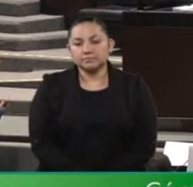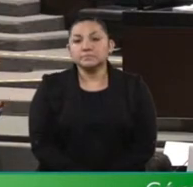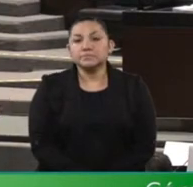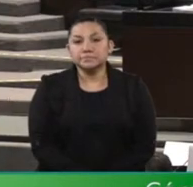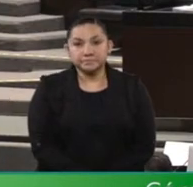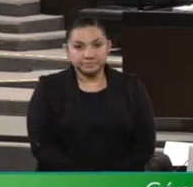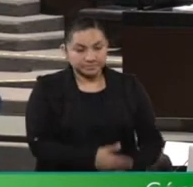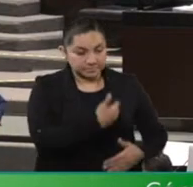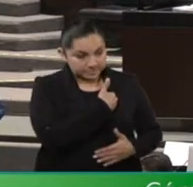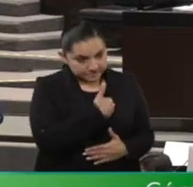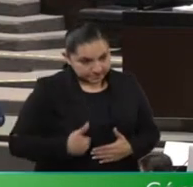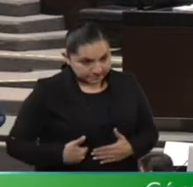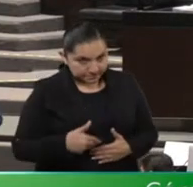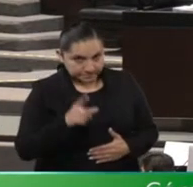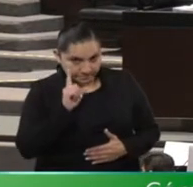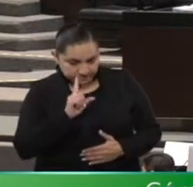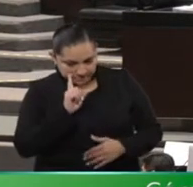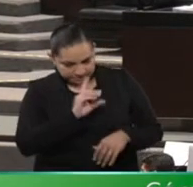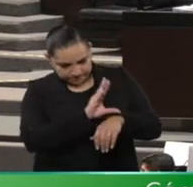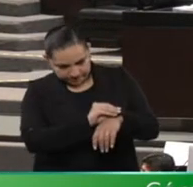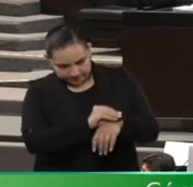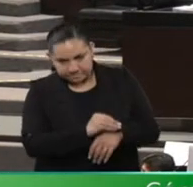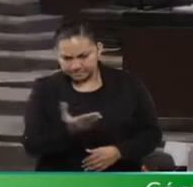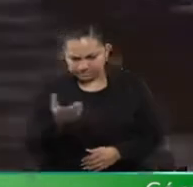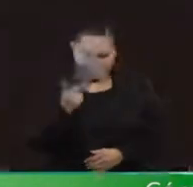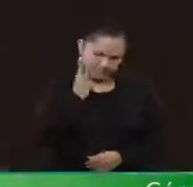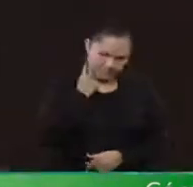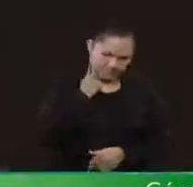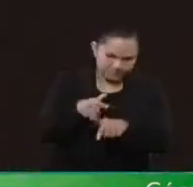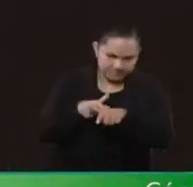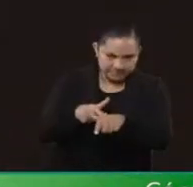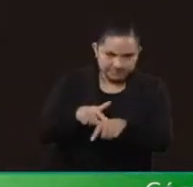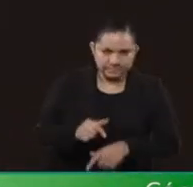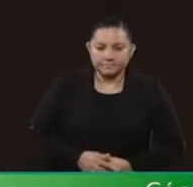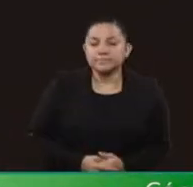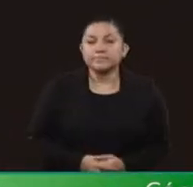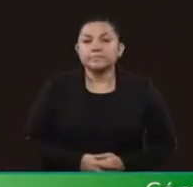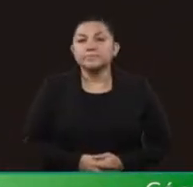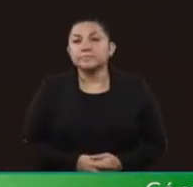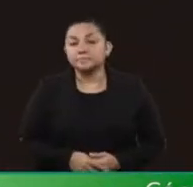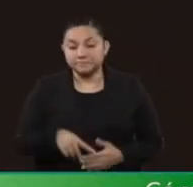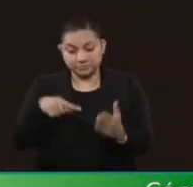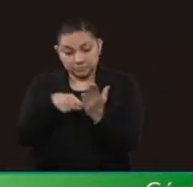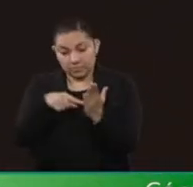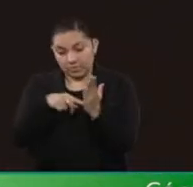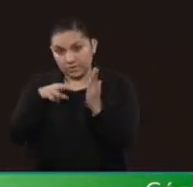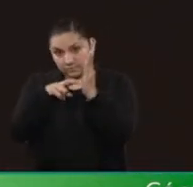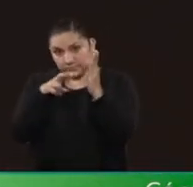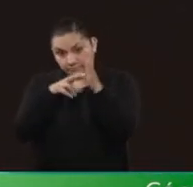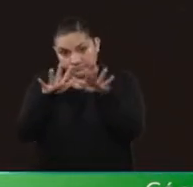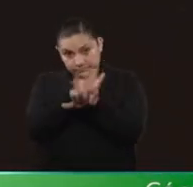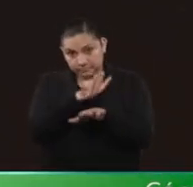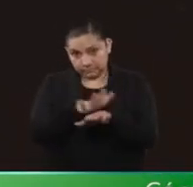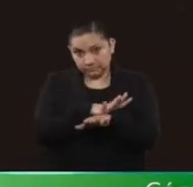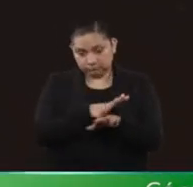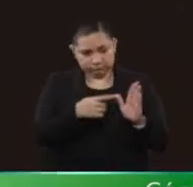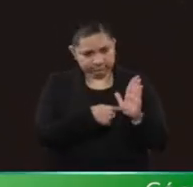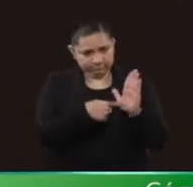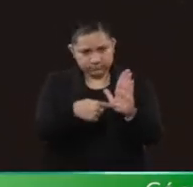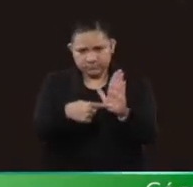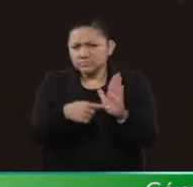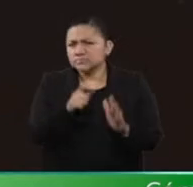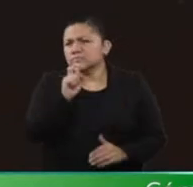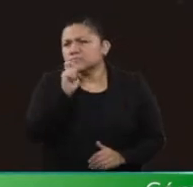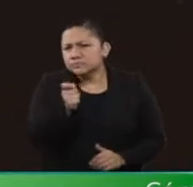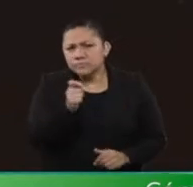Con su permiso, presidenta. Adelante, diputada. Esta reforma solo demuestra desinterés por la patria en